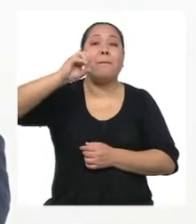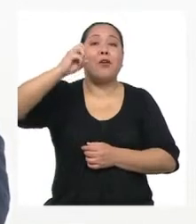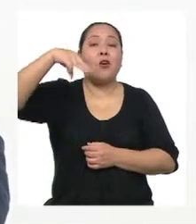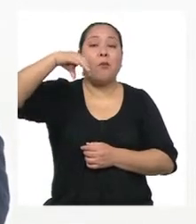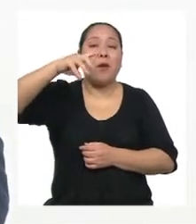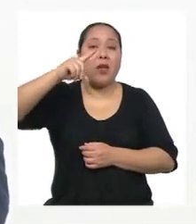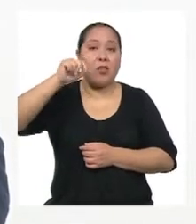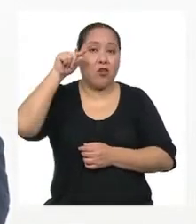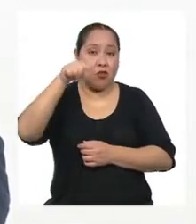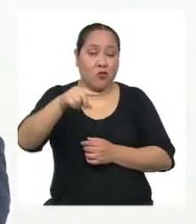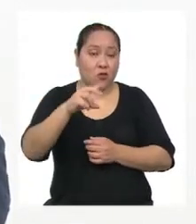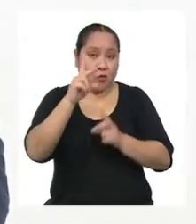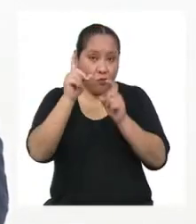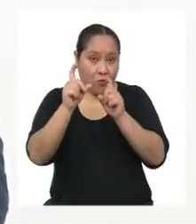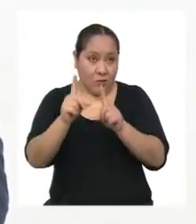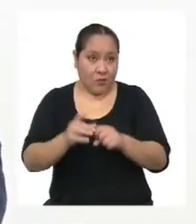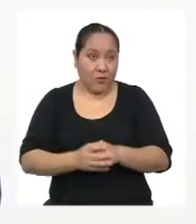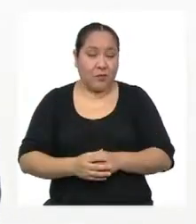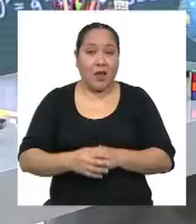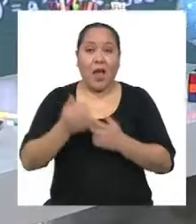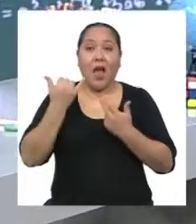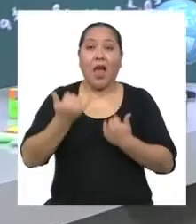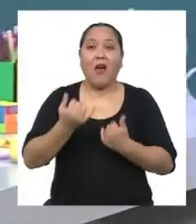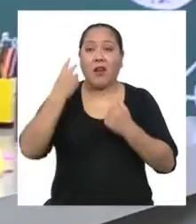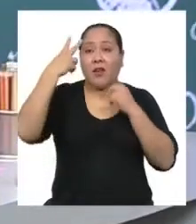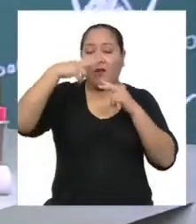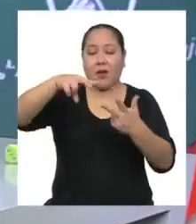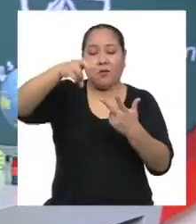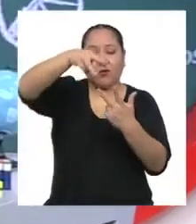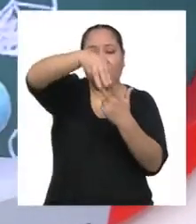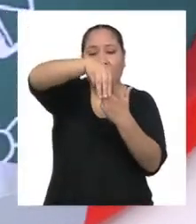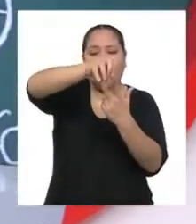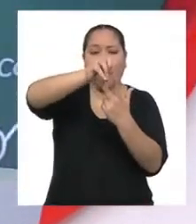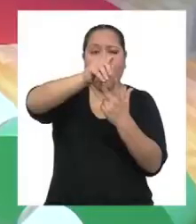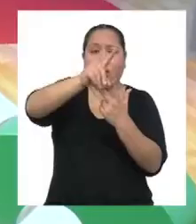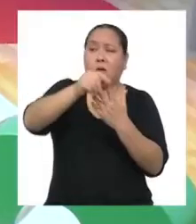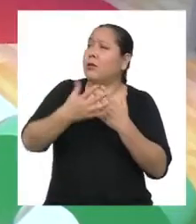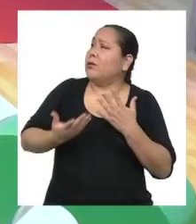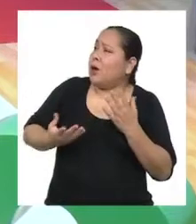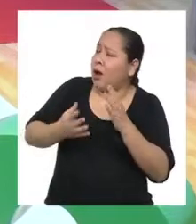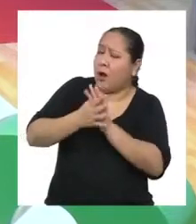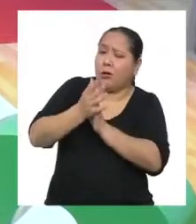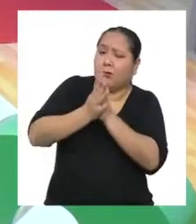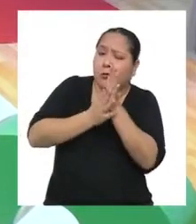siguiente medida de tendencia central, la moda. ¿Alguien